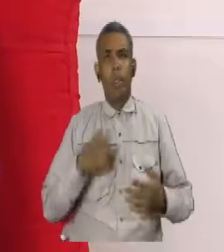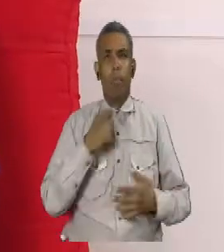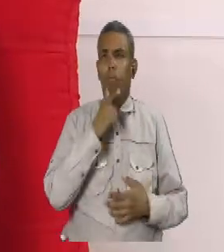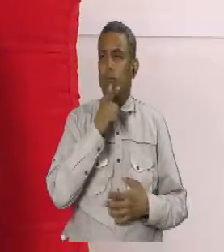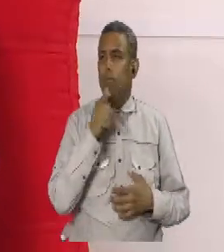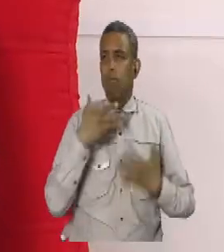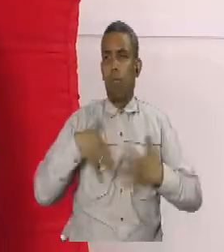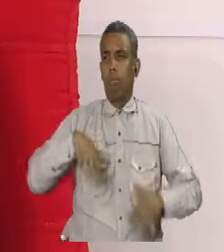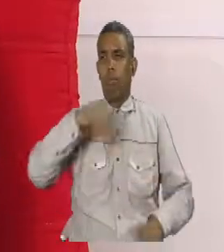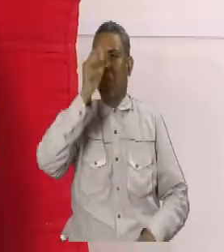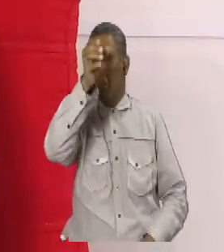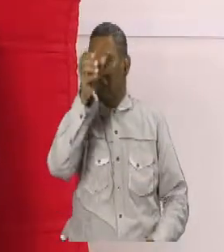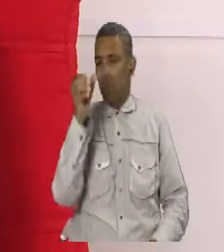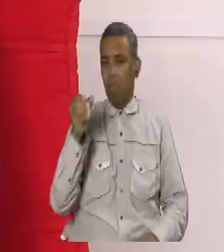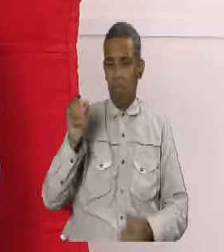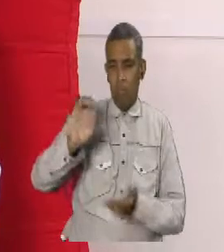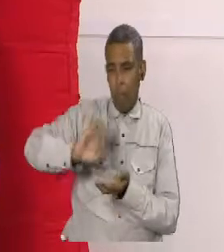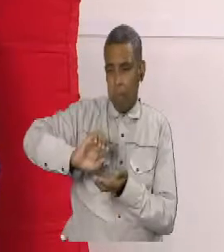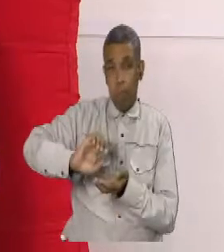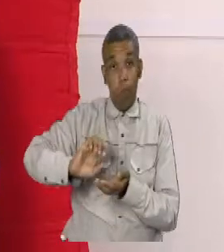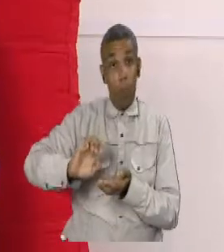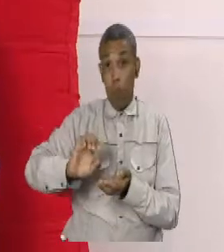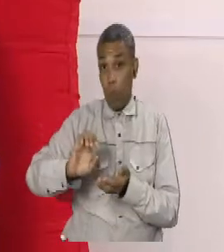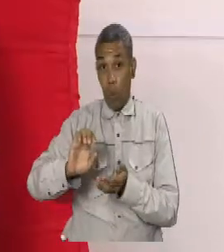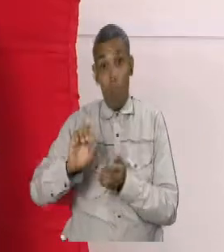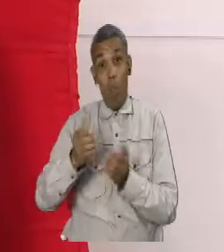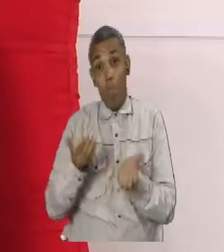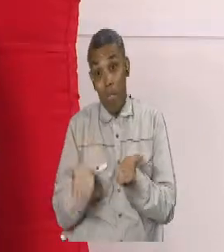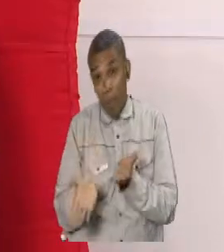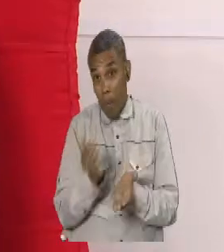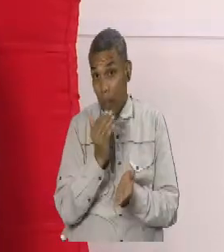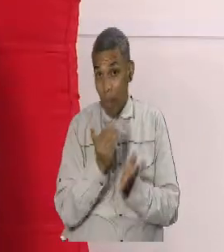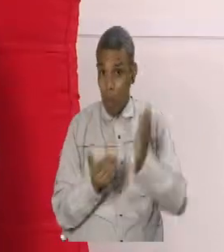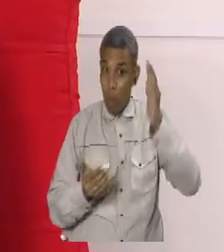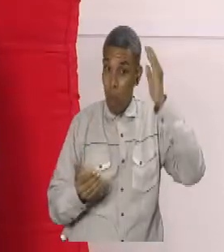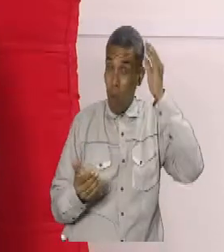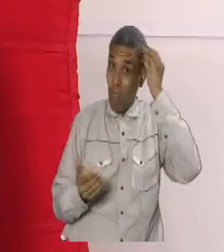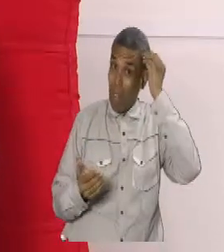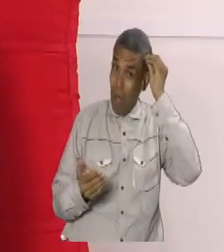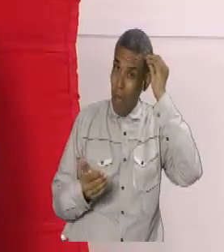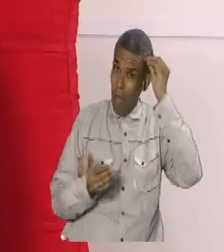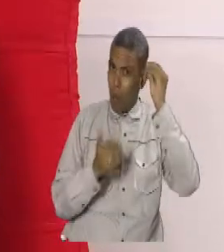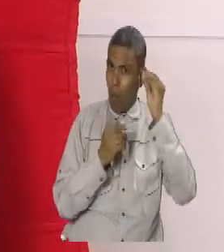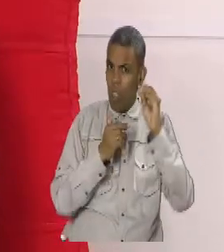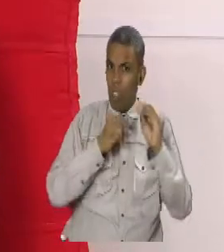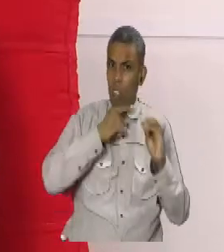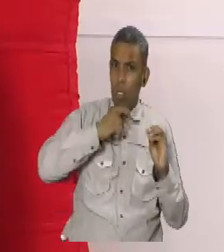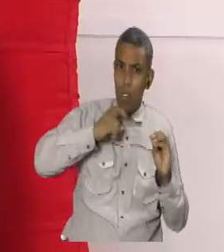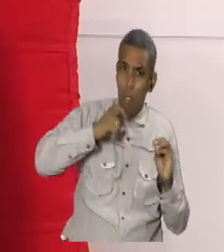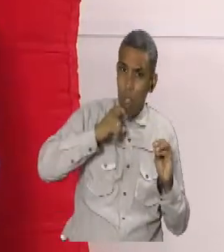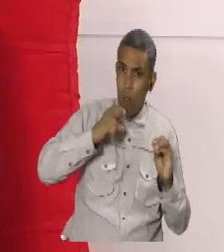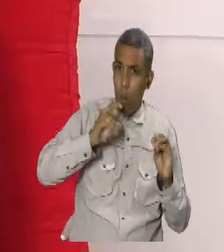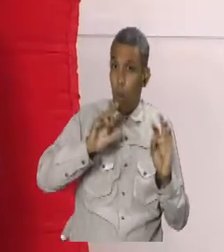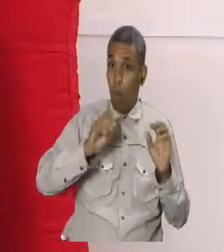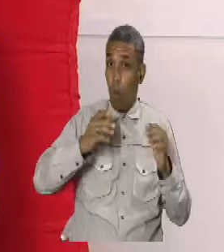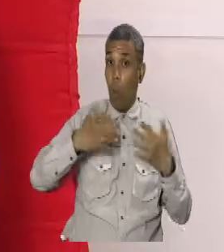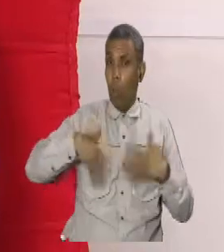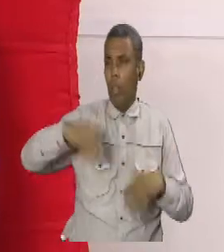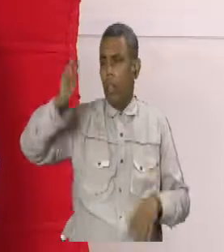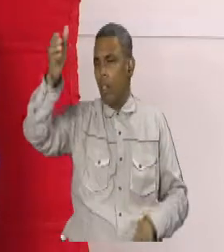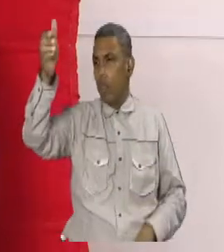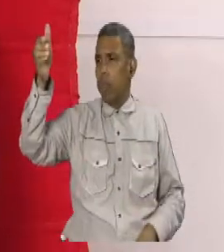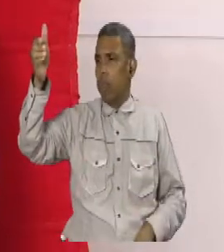es graso, es seco, si su cabello es tinturado o tiene algún tratamiento de los que ahora están usando, ¿no? Sí, sí. Es muy en